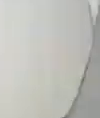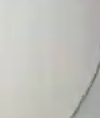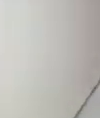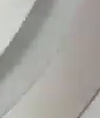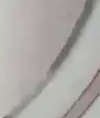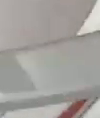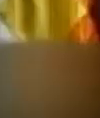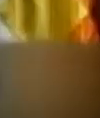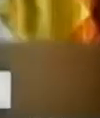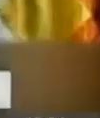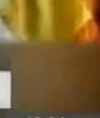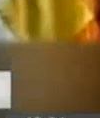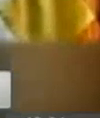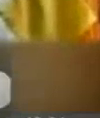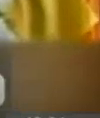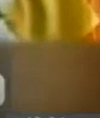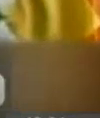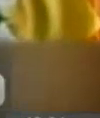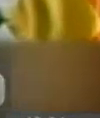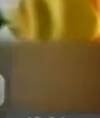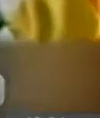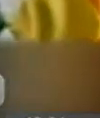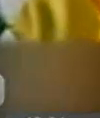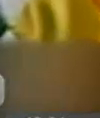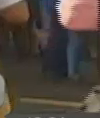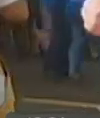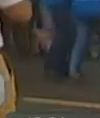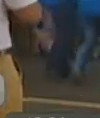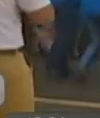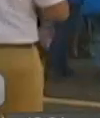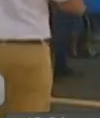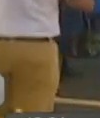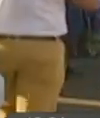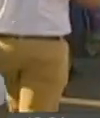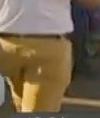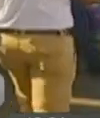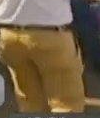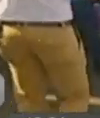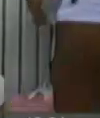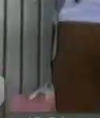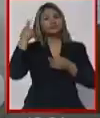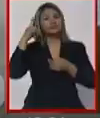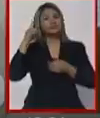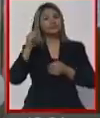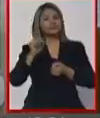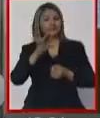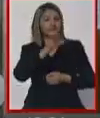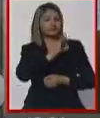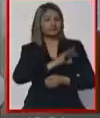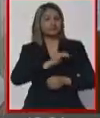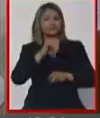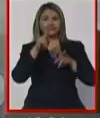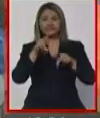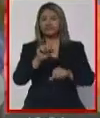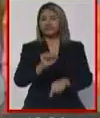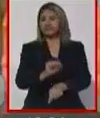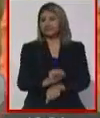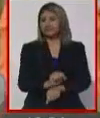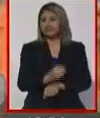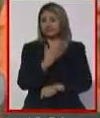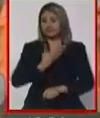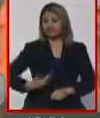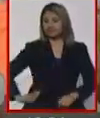En instantes, el gobierno anunció hoy el decreto de indulto y amnistía para beneficiar a reos.